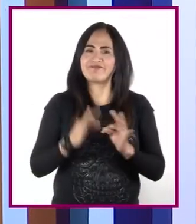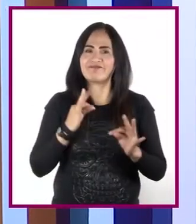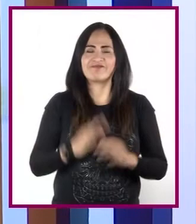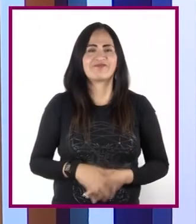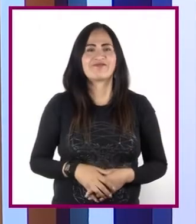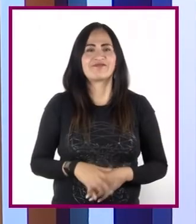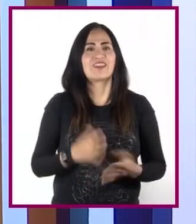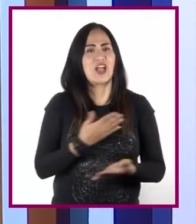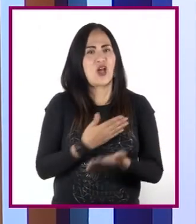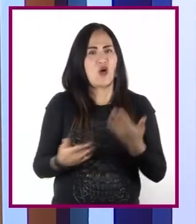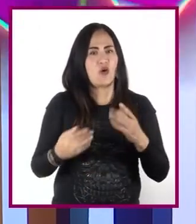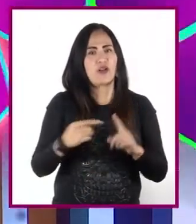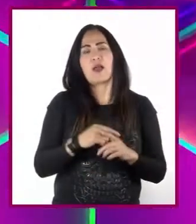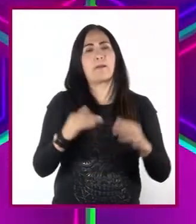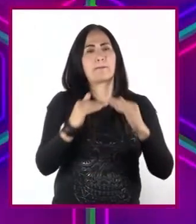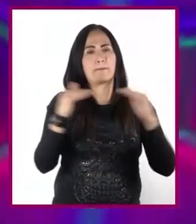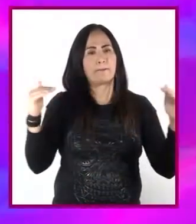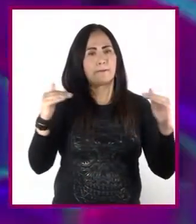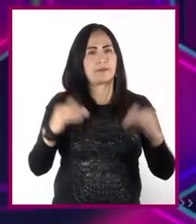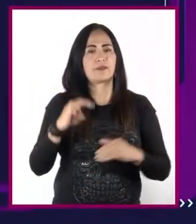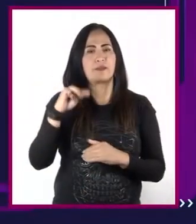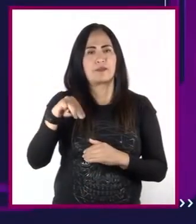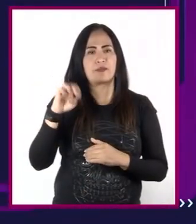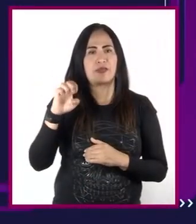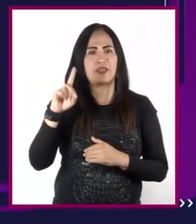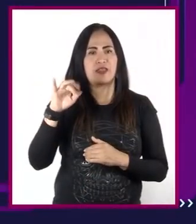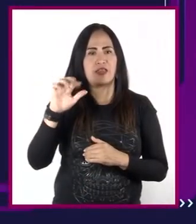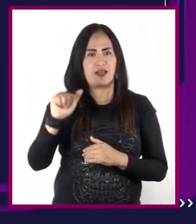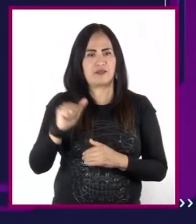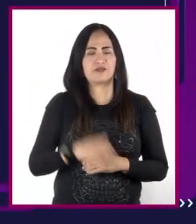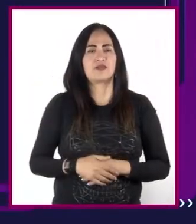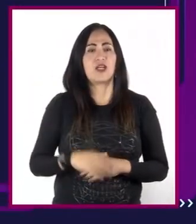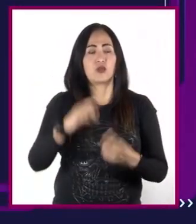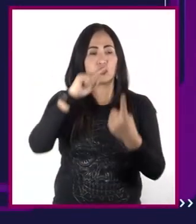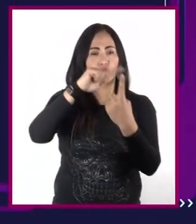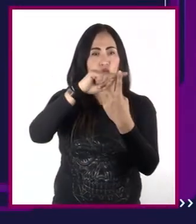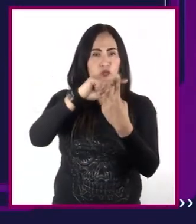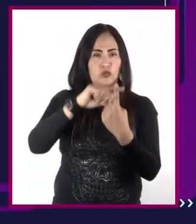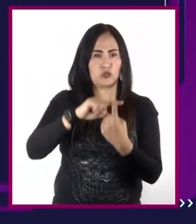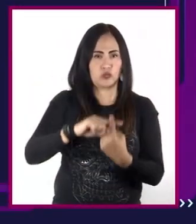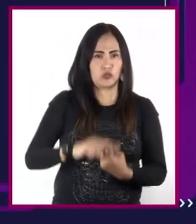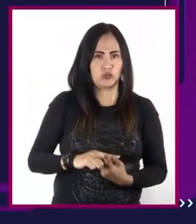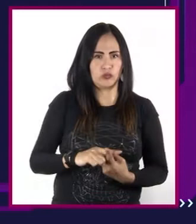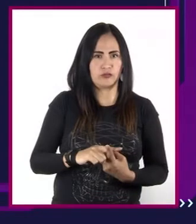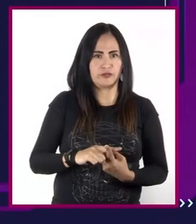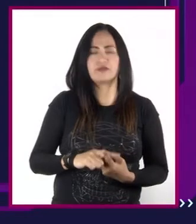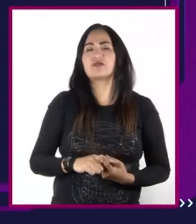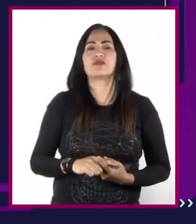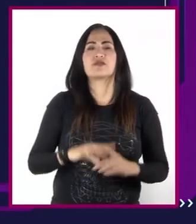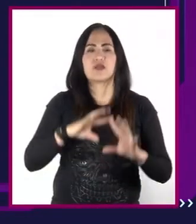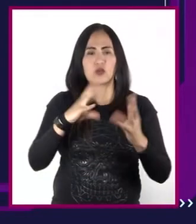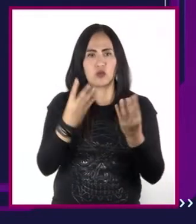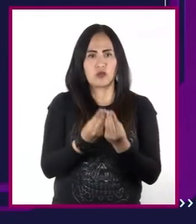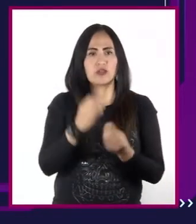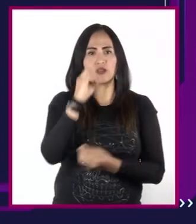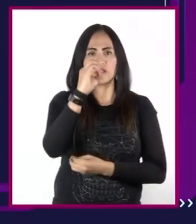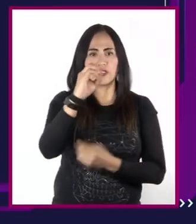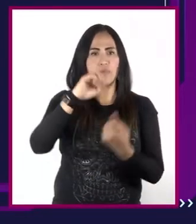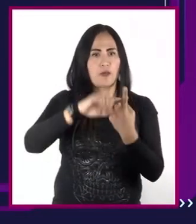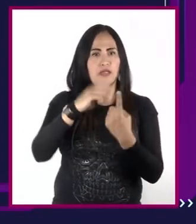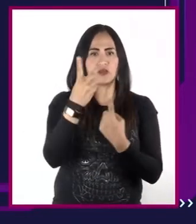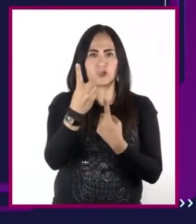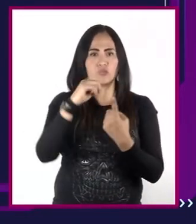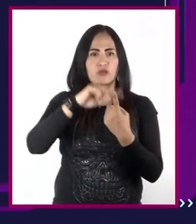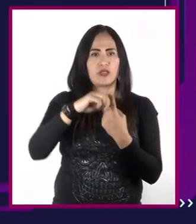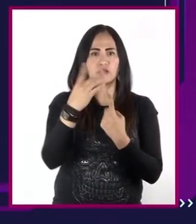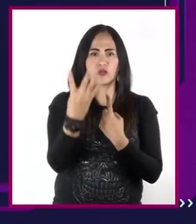Ahora obtengamos la media aritmética. Realicemos la suma correspondiente de todos nuestros datos. 0 más 2